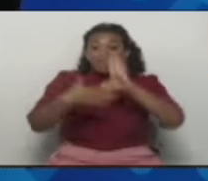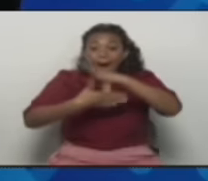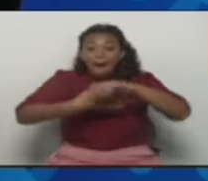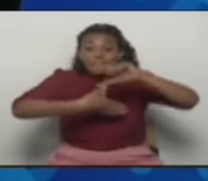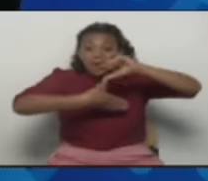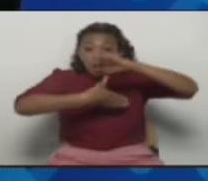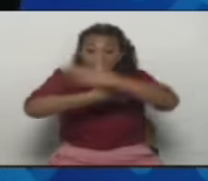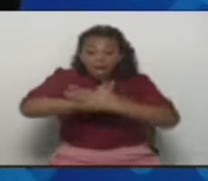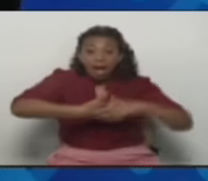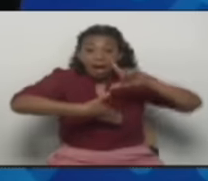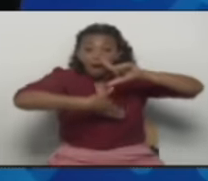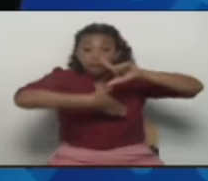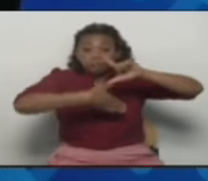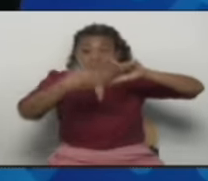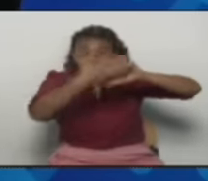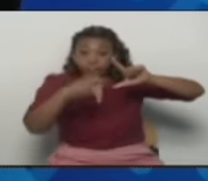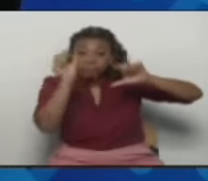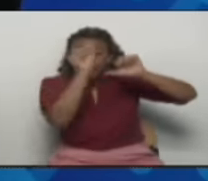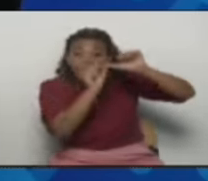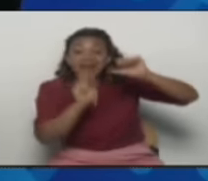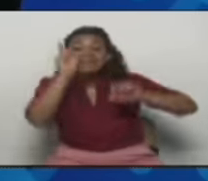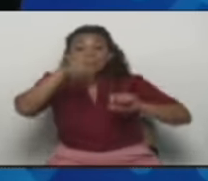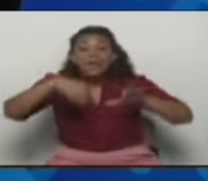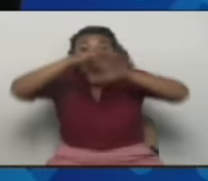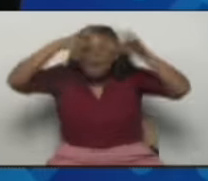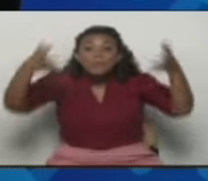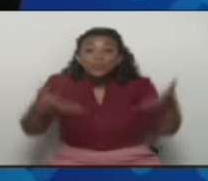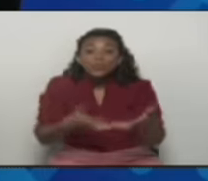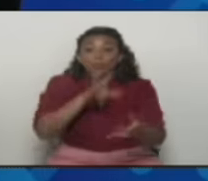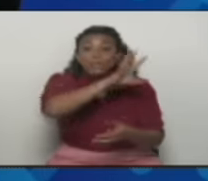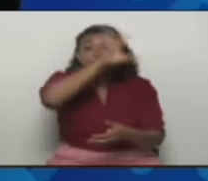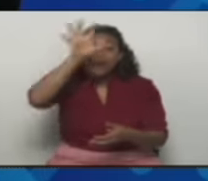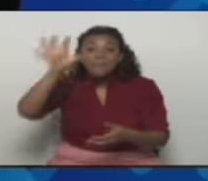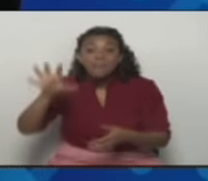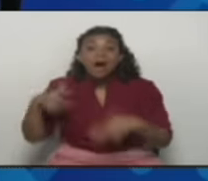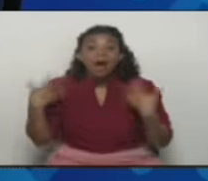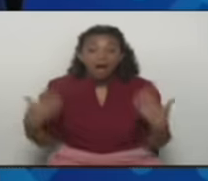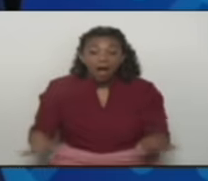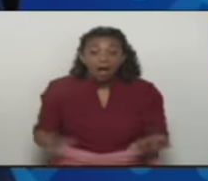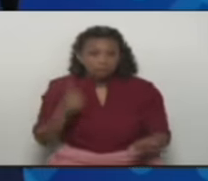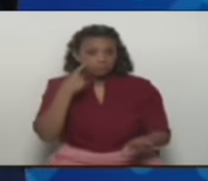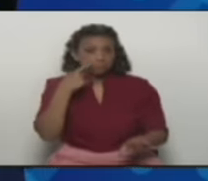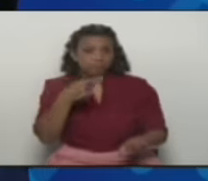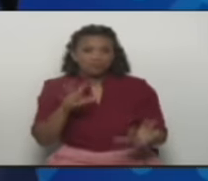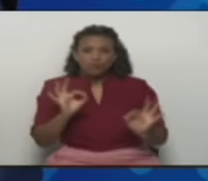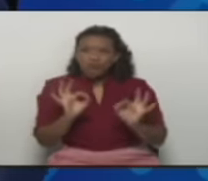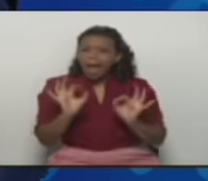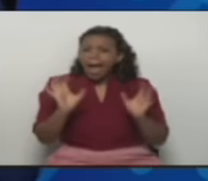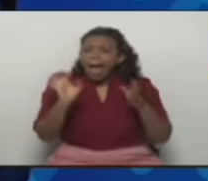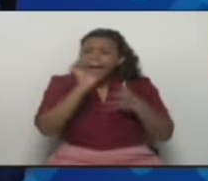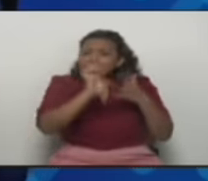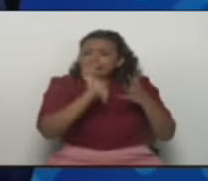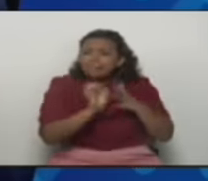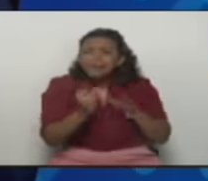Latina y del mundo. Fue una ofensiva, Jorge, muy